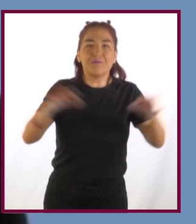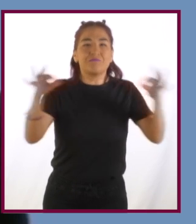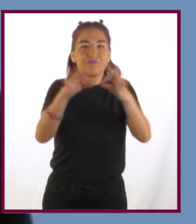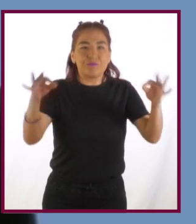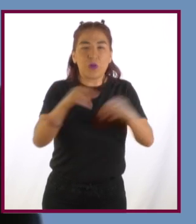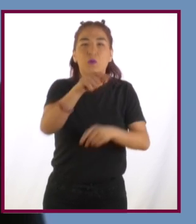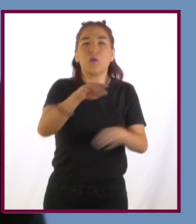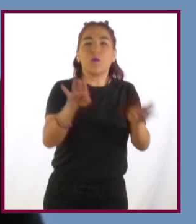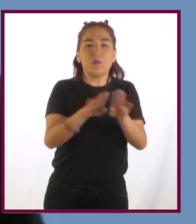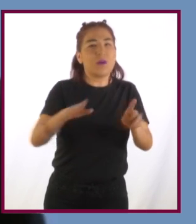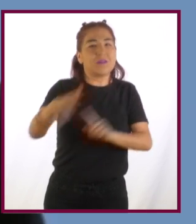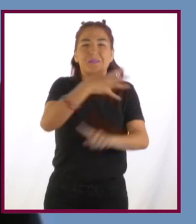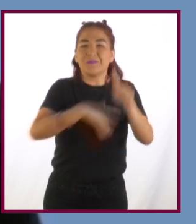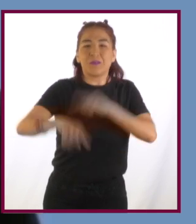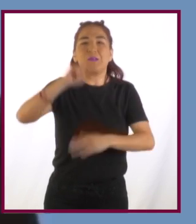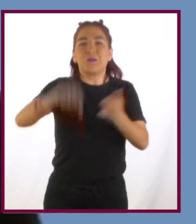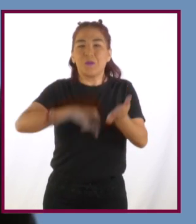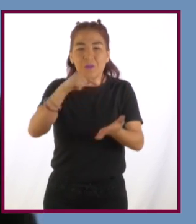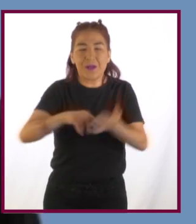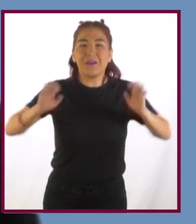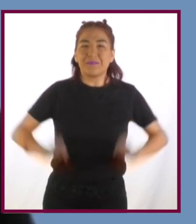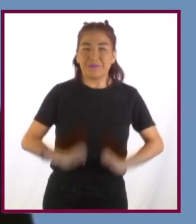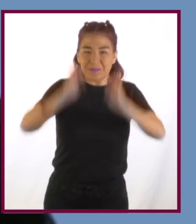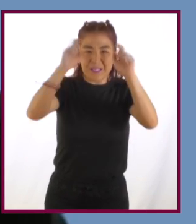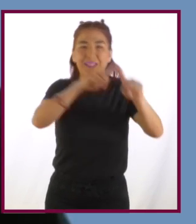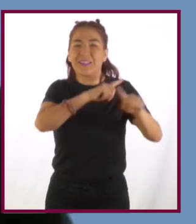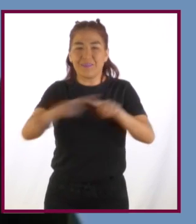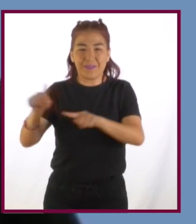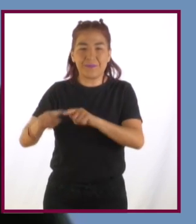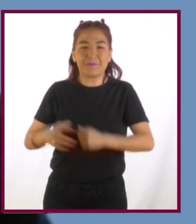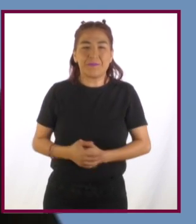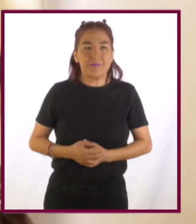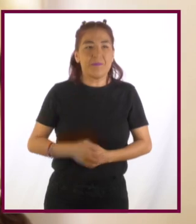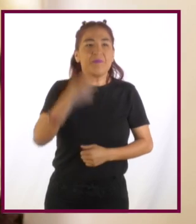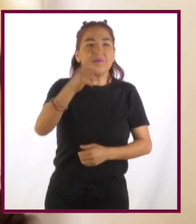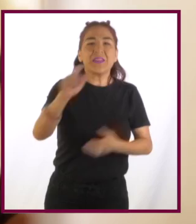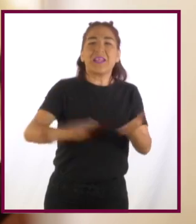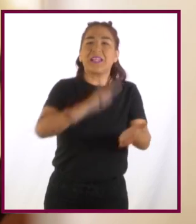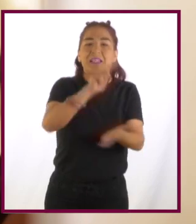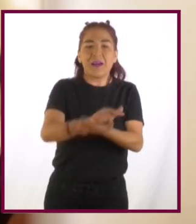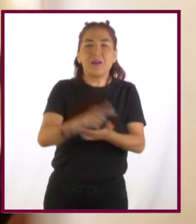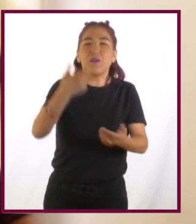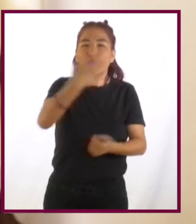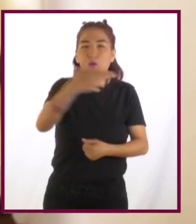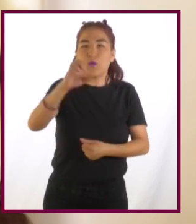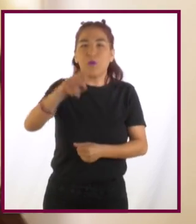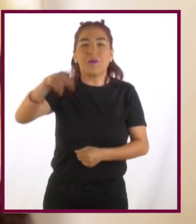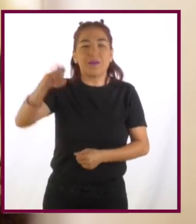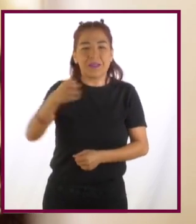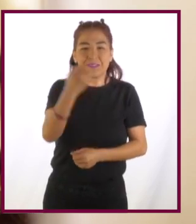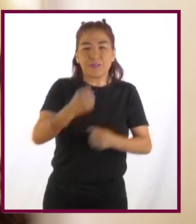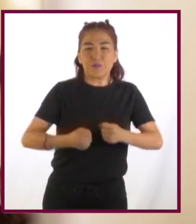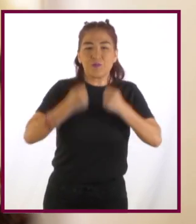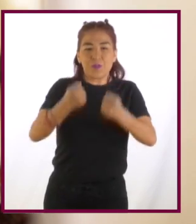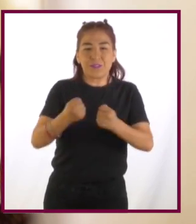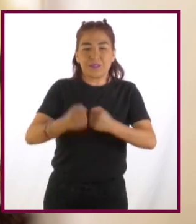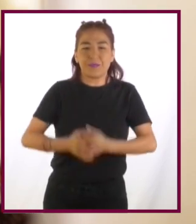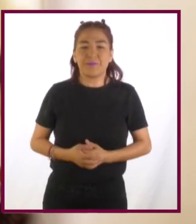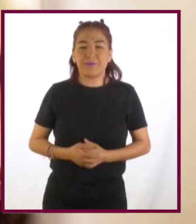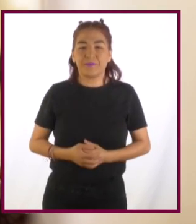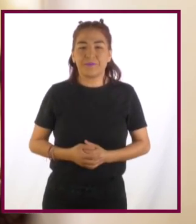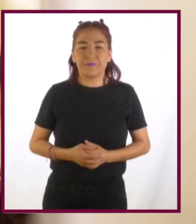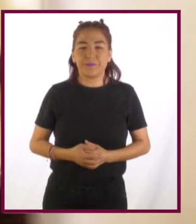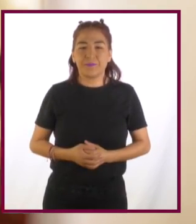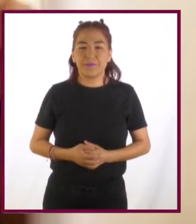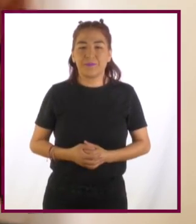la constante elástica, la constante rigidez, está en todos lados, automóviles, edificios, todo. Fernando, por último, en la ley de Hooke tenemos la gráfica de